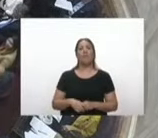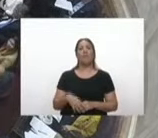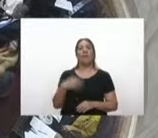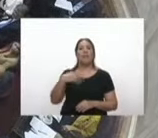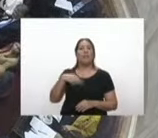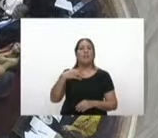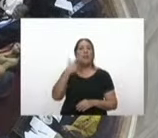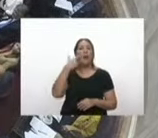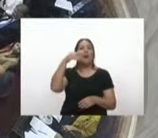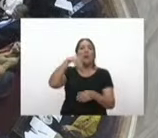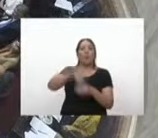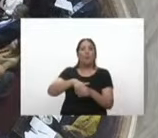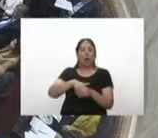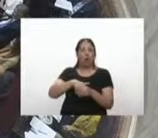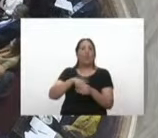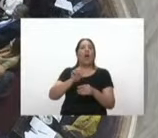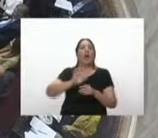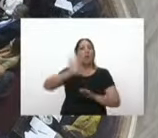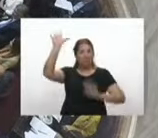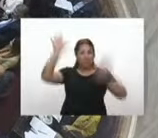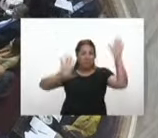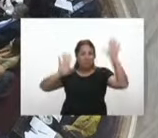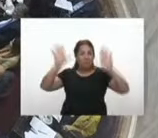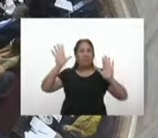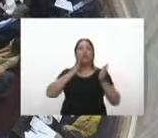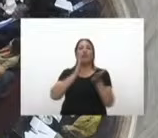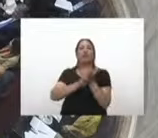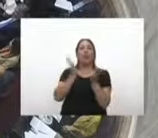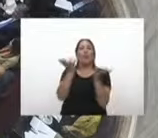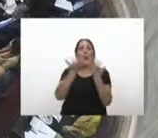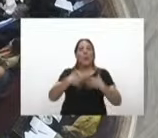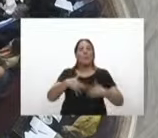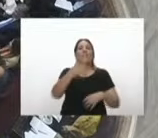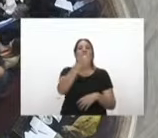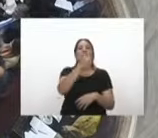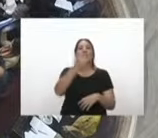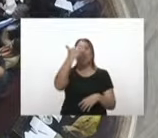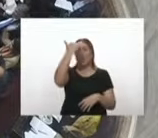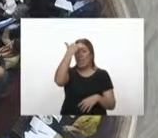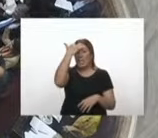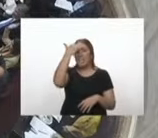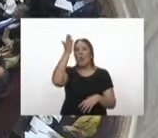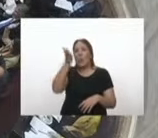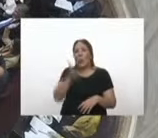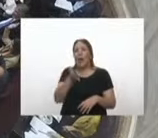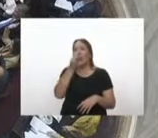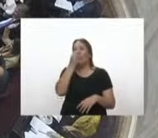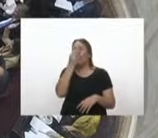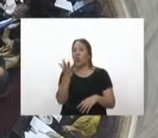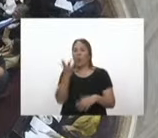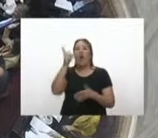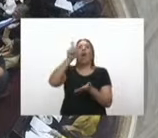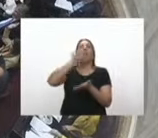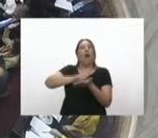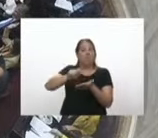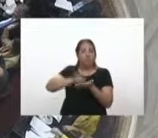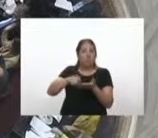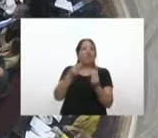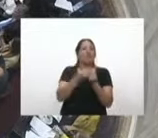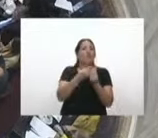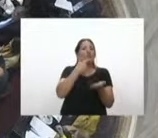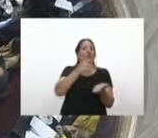y den la cara, muchachos. Paga los costos. No, lo de usted es una vergüenza. Sí, perdón. Prepárate para la semana que